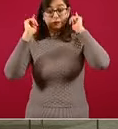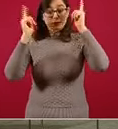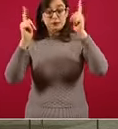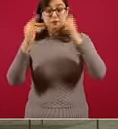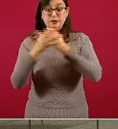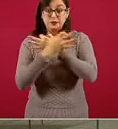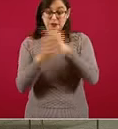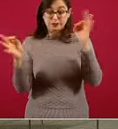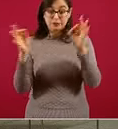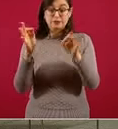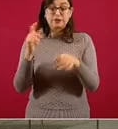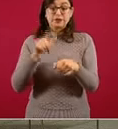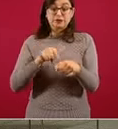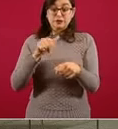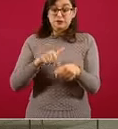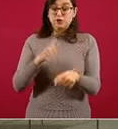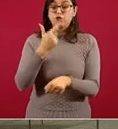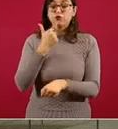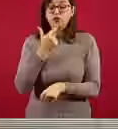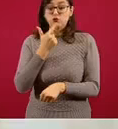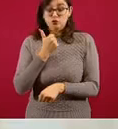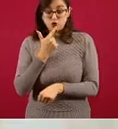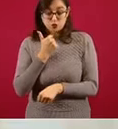declaró el semáforo rojo y la estrategia.